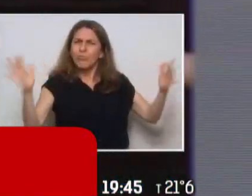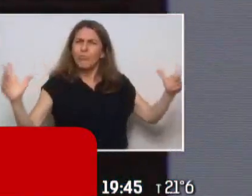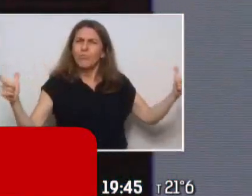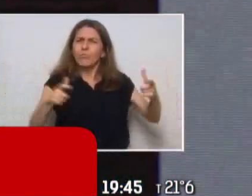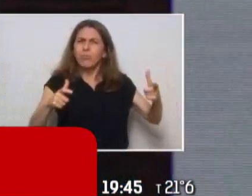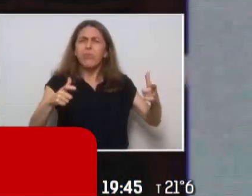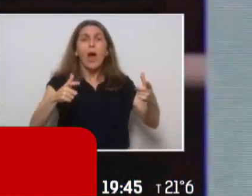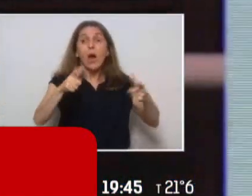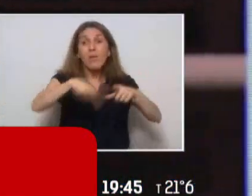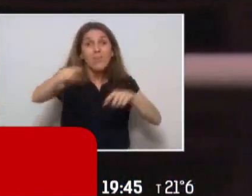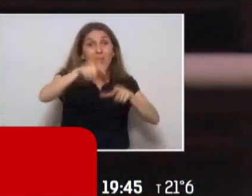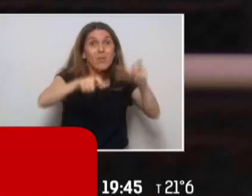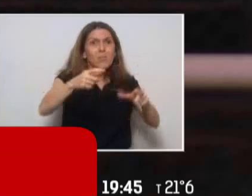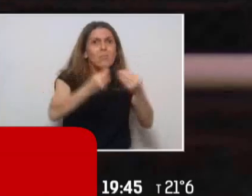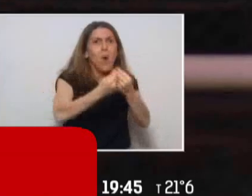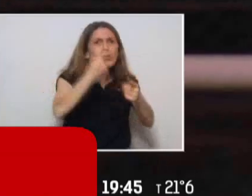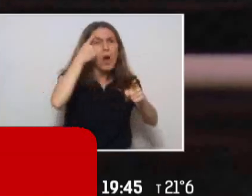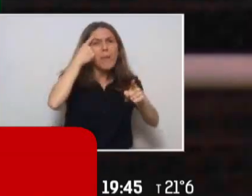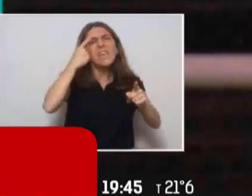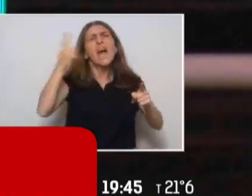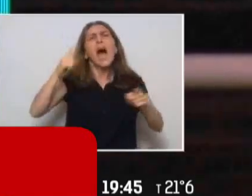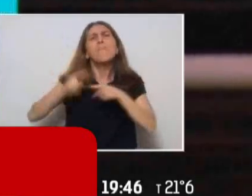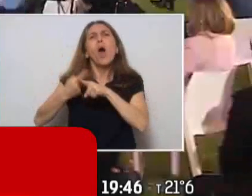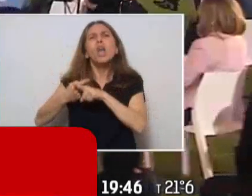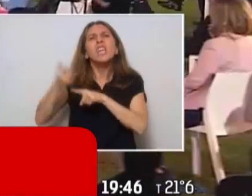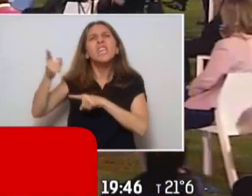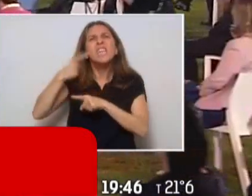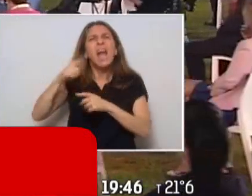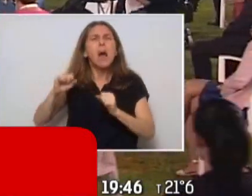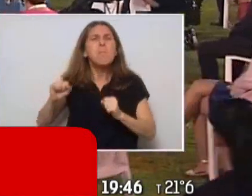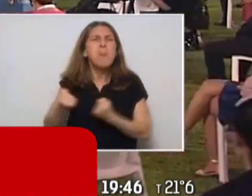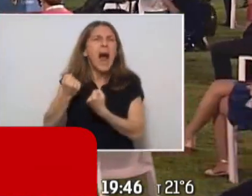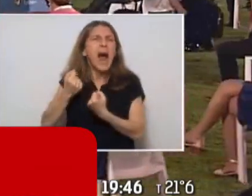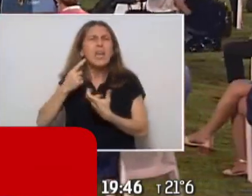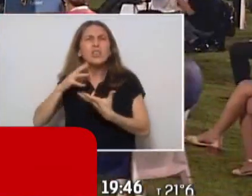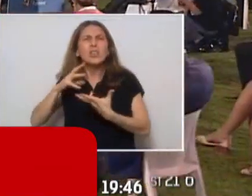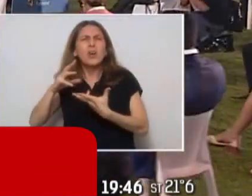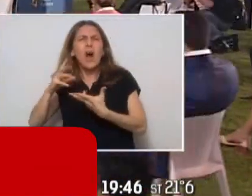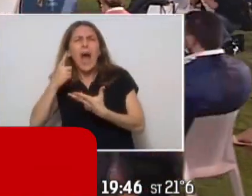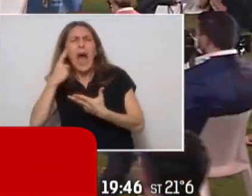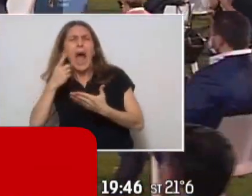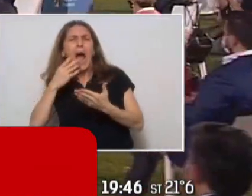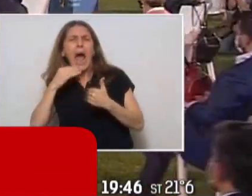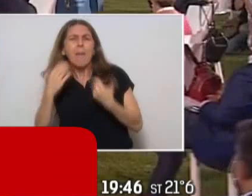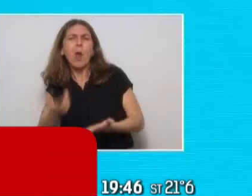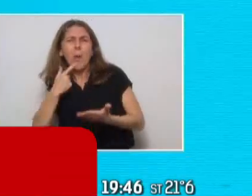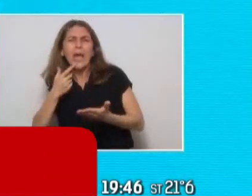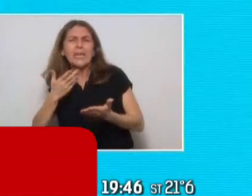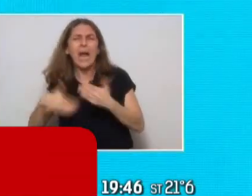les hacen creer que la política es un hecho perverso, de algunos vivos que viven de ella.